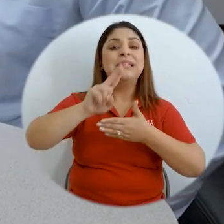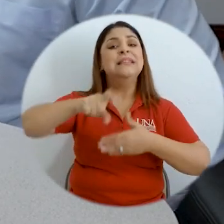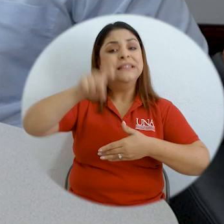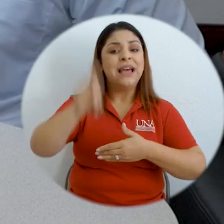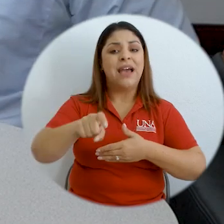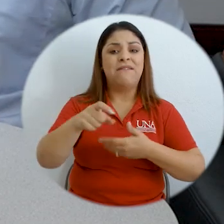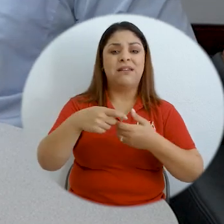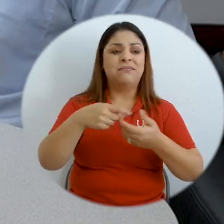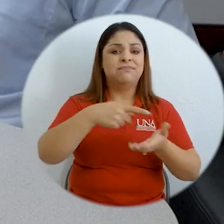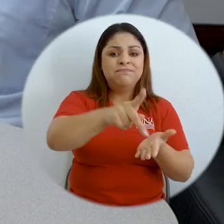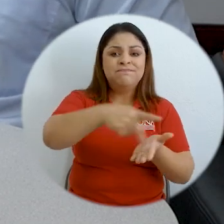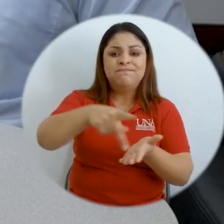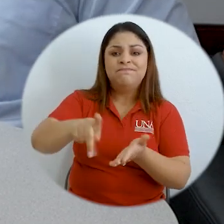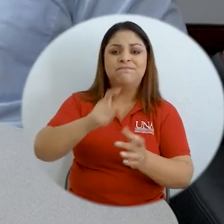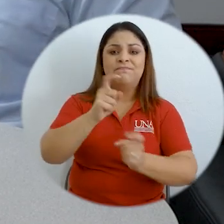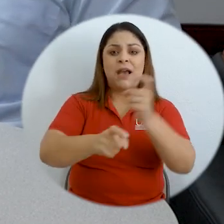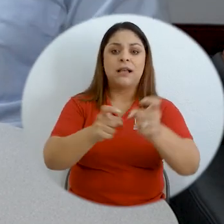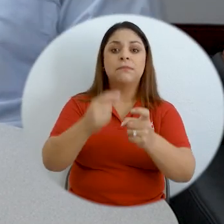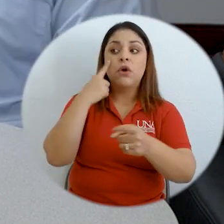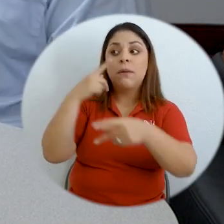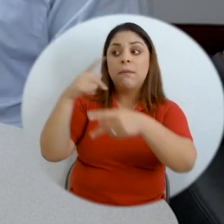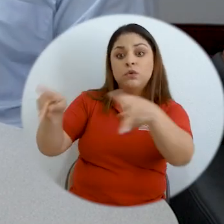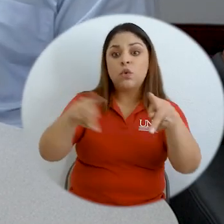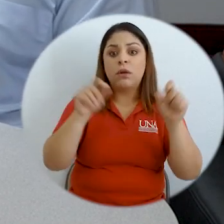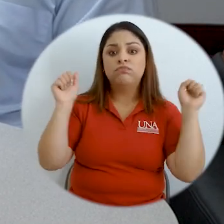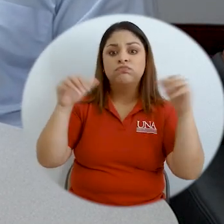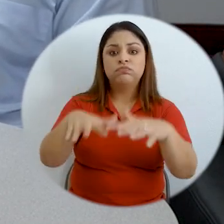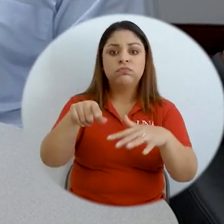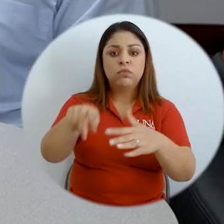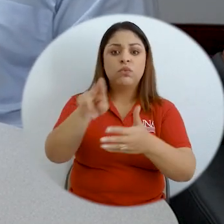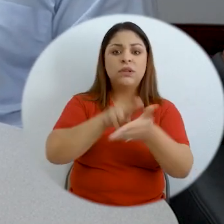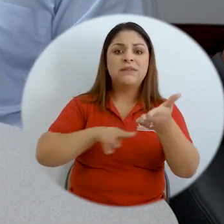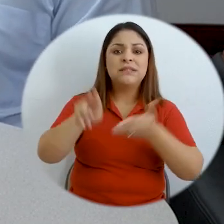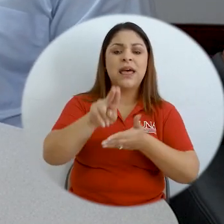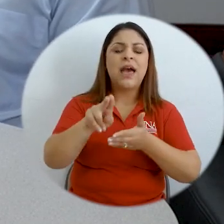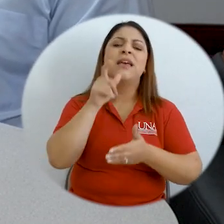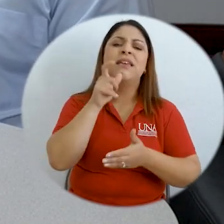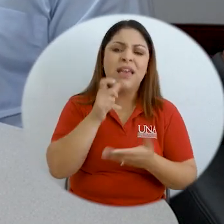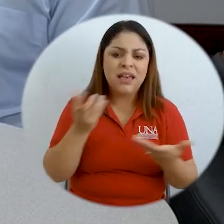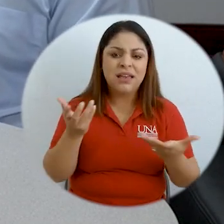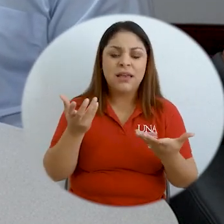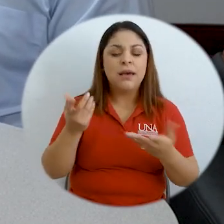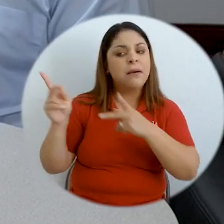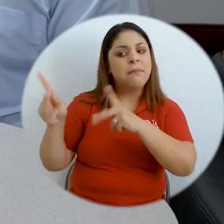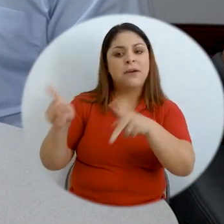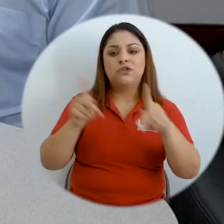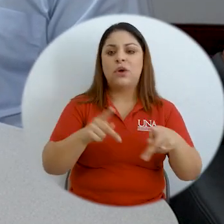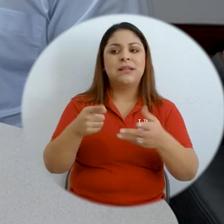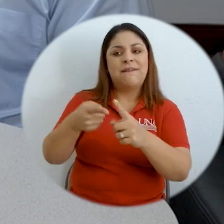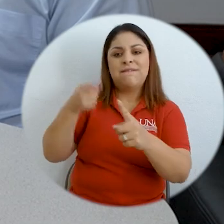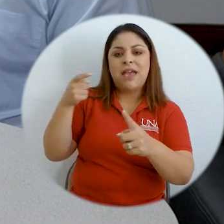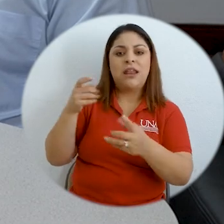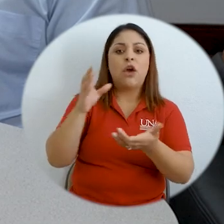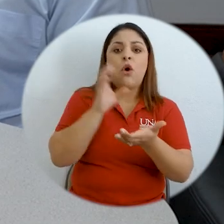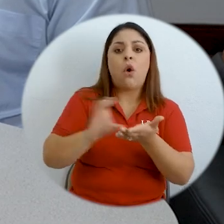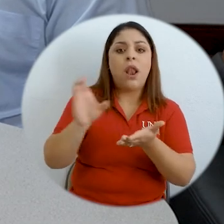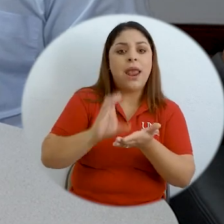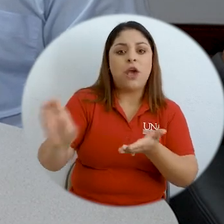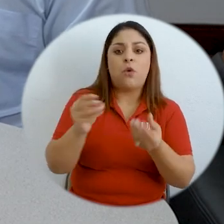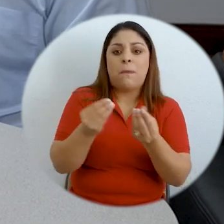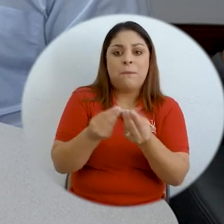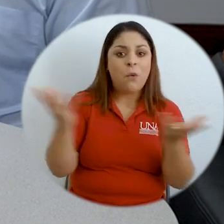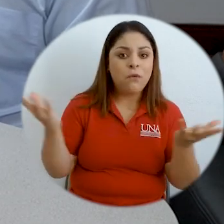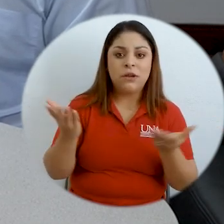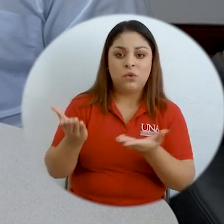la población que recibimos representa el 80% de nuestros estudiantes provienen de colegios